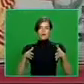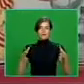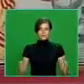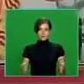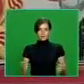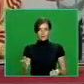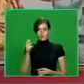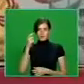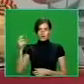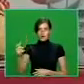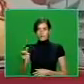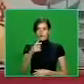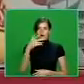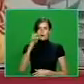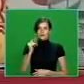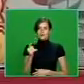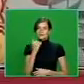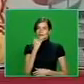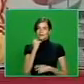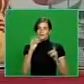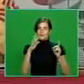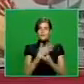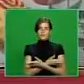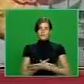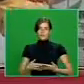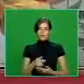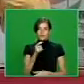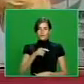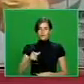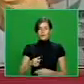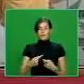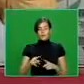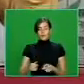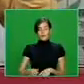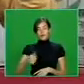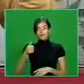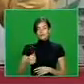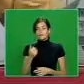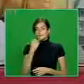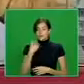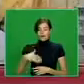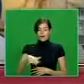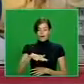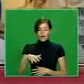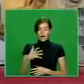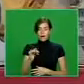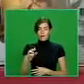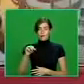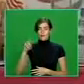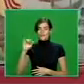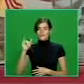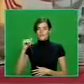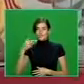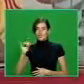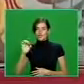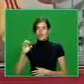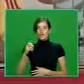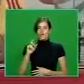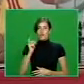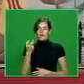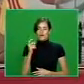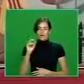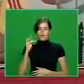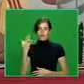poblacional territorial tiene como 6 millones de habitantes pero más allá a sus alrededores está mariche está guarena está